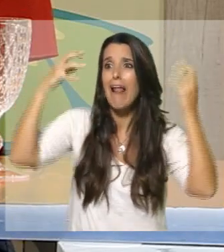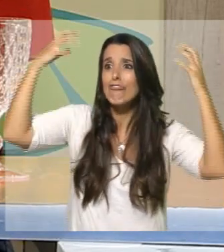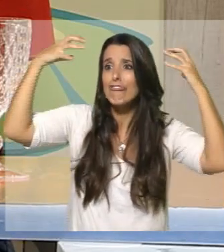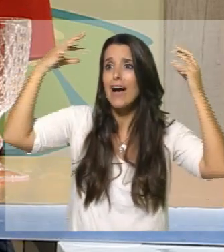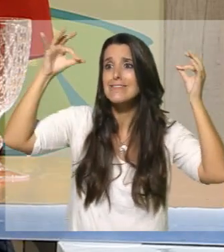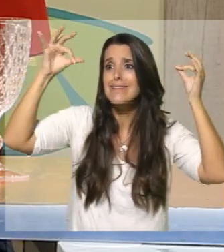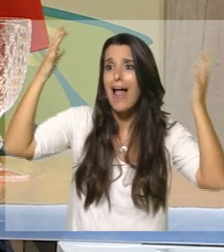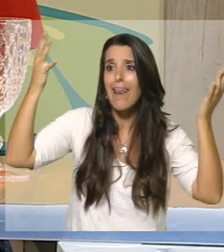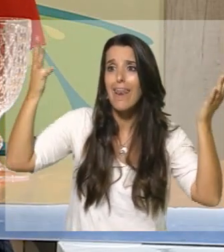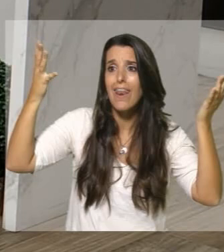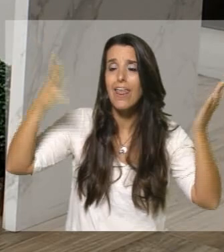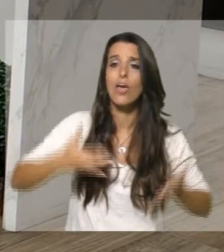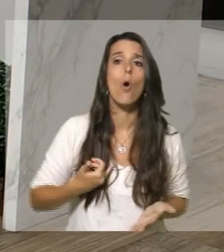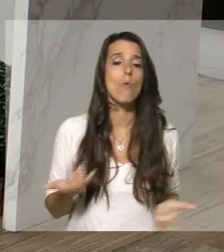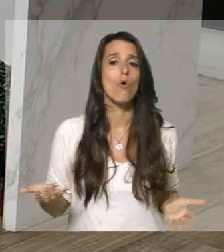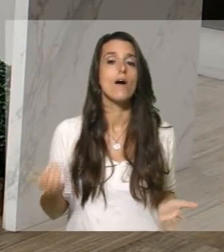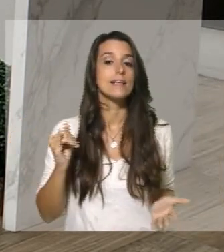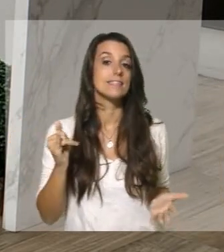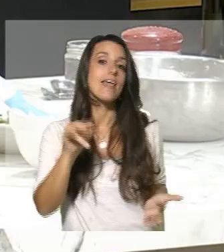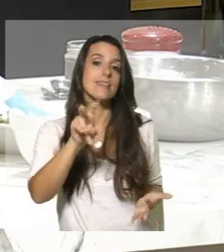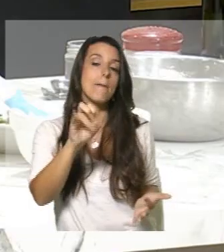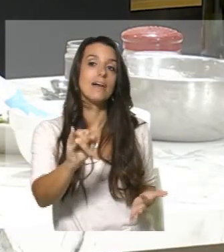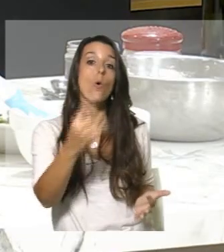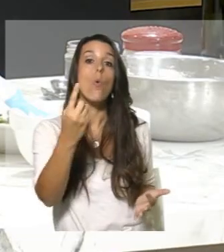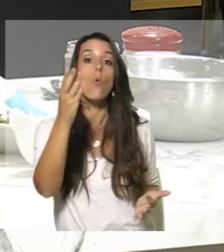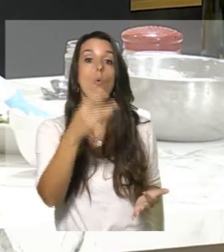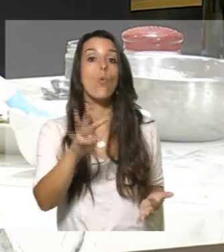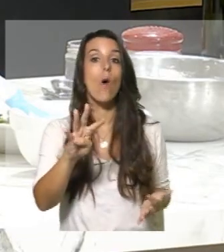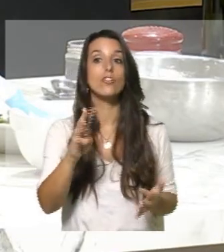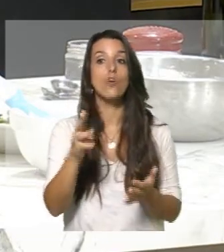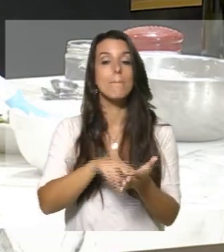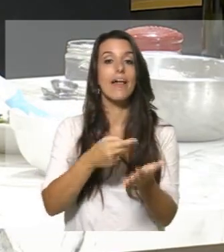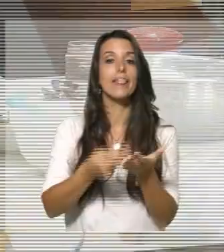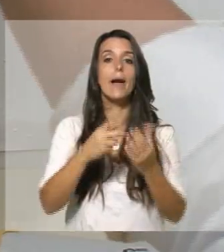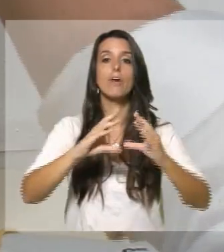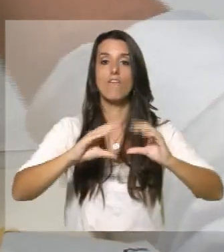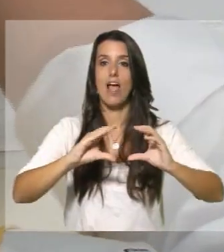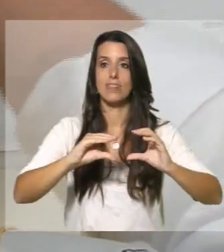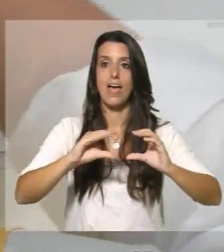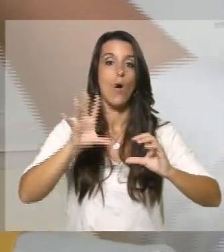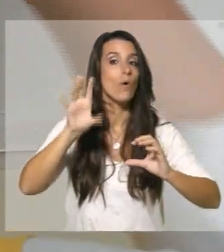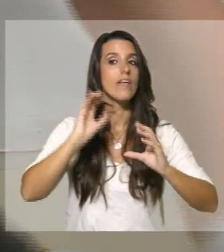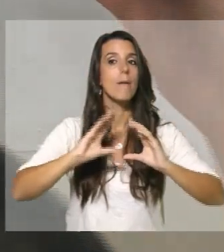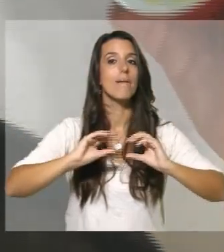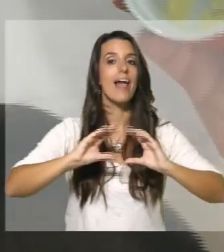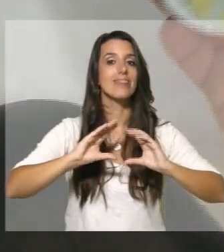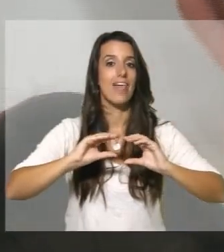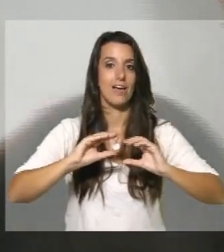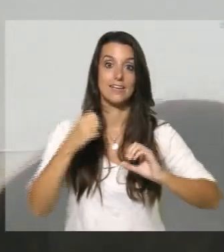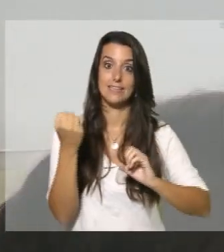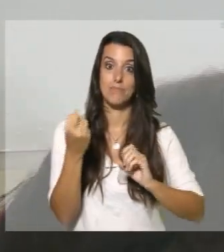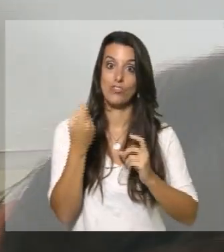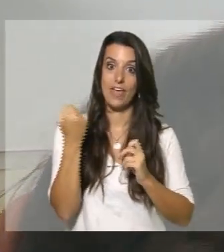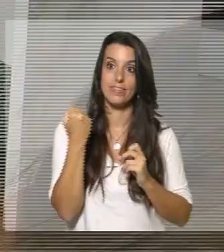¿Qué hago con todo, no? O sea... sí, es todo un tema. Todo. Un cuarto taza de manteca punto pomada. Acuérdense que el punto pomada es la manteca a temperatura